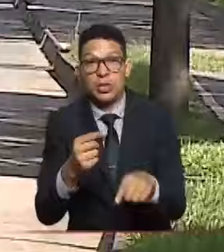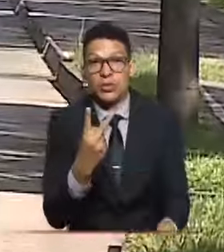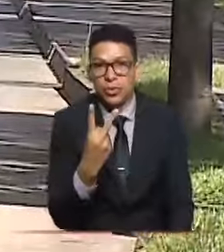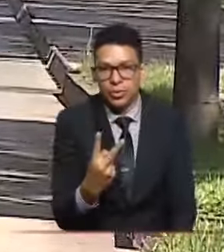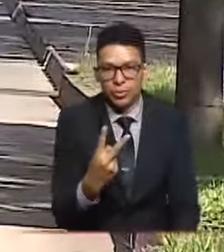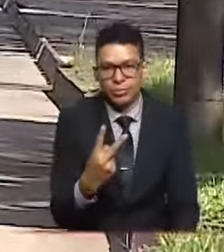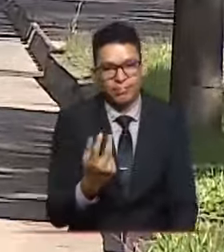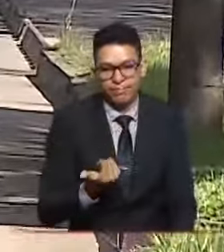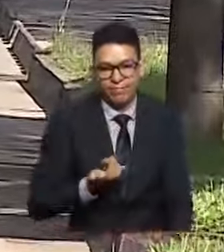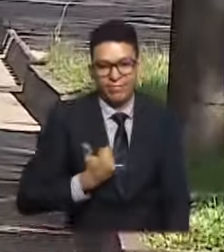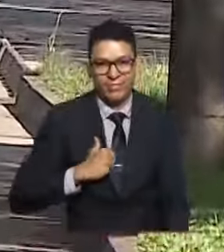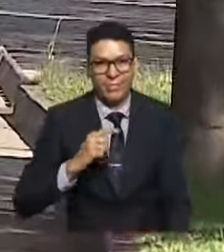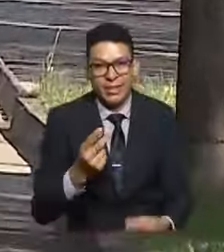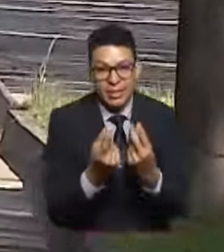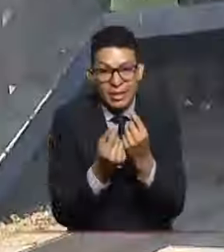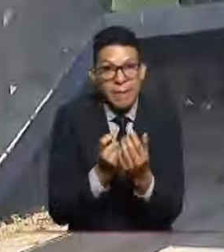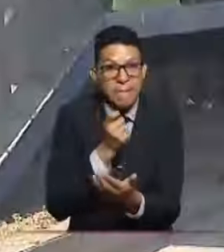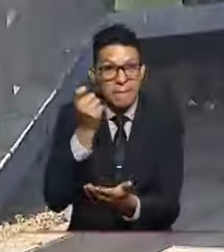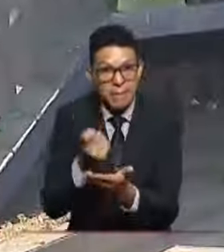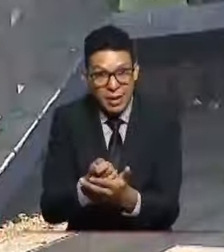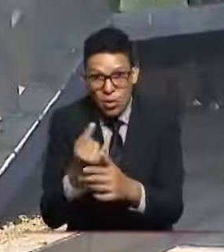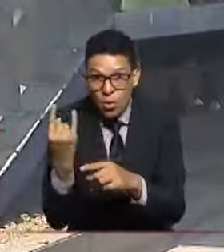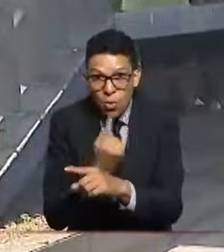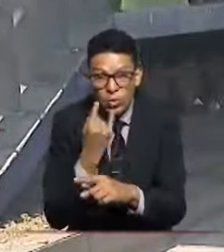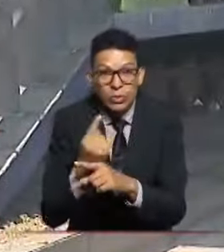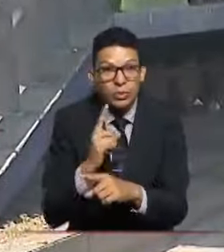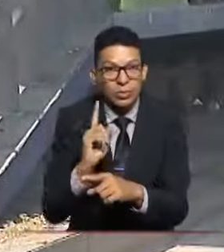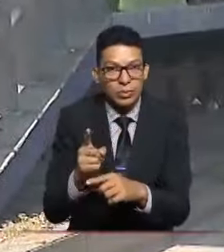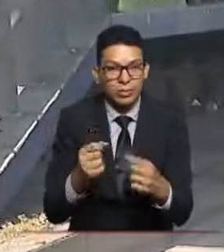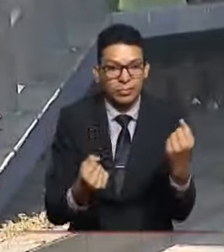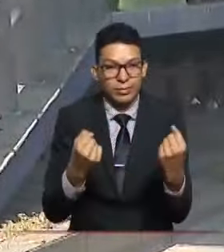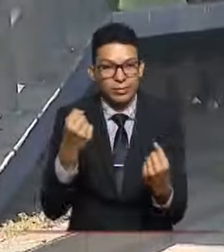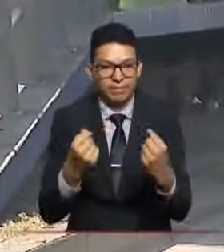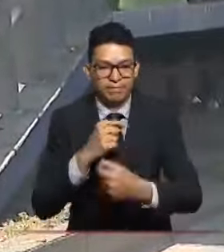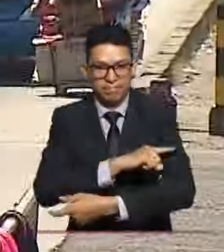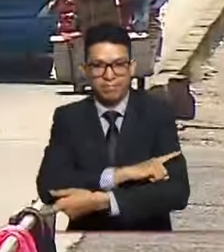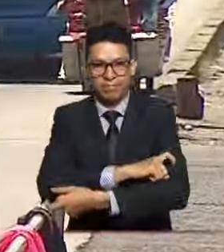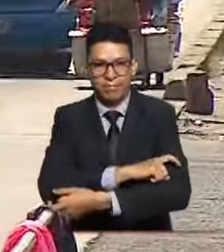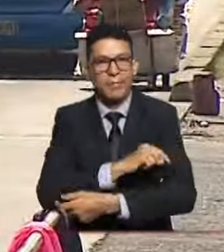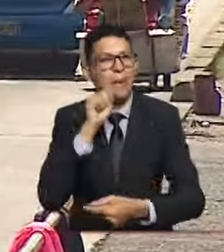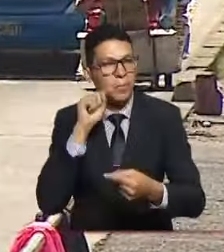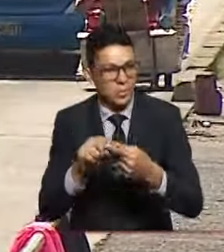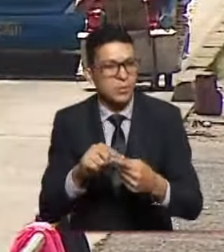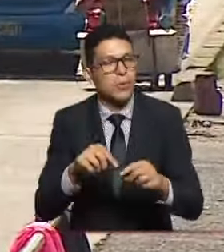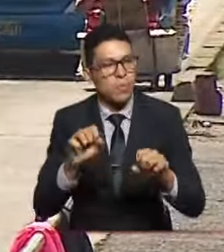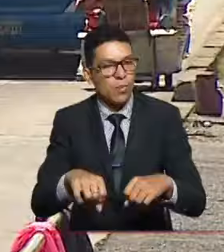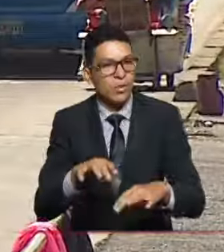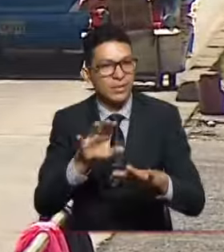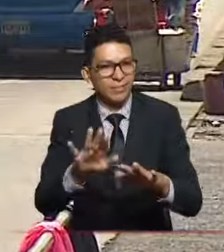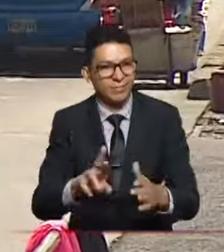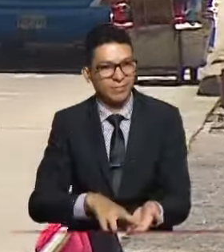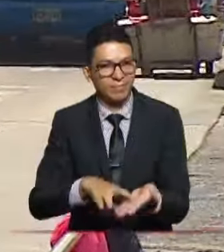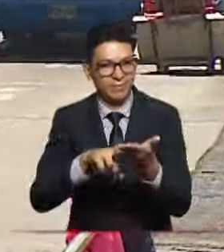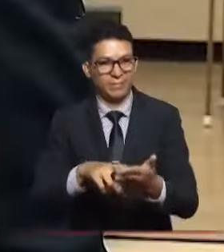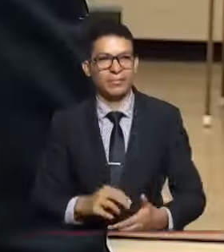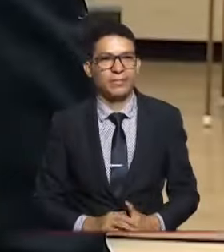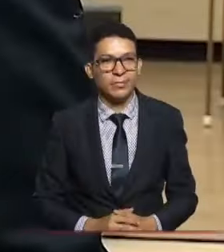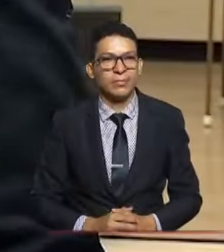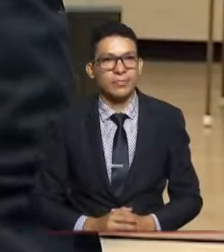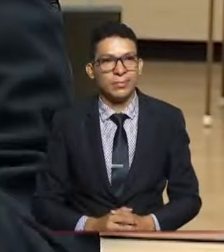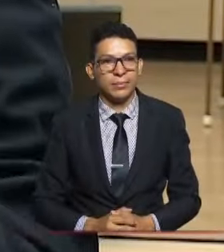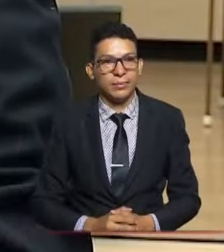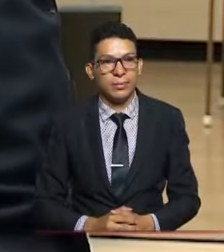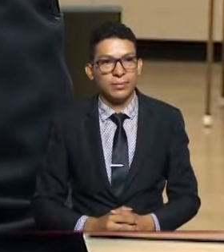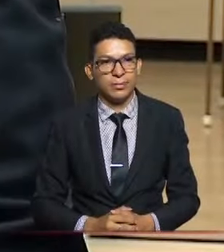aprovechar los recursos que pagan quienes no usan el masivo, son, según Metrocali, las claves para recuperar el sistema. Con la